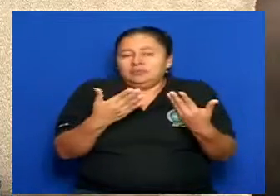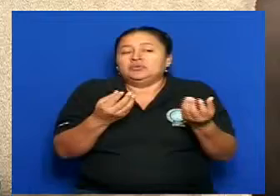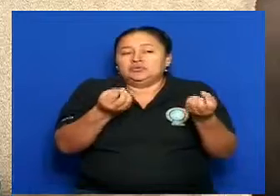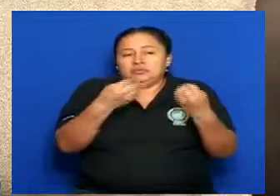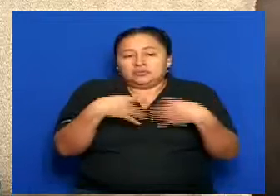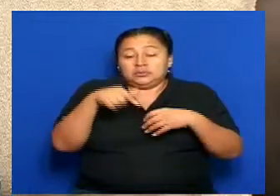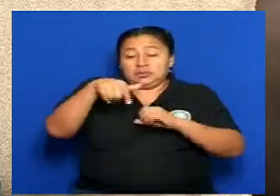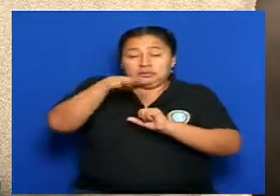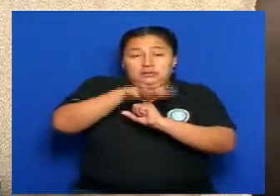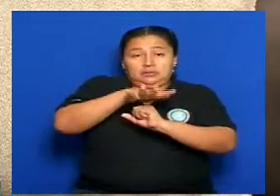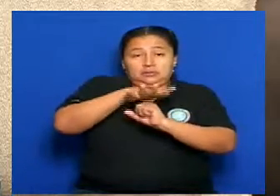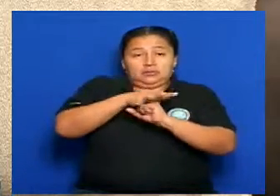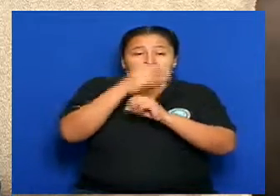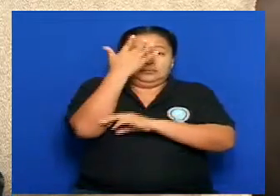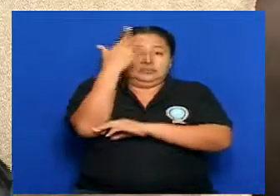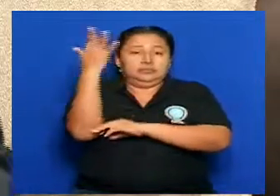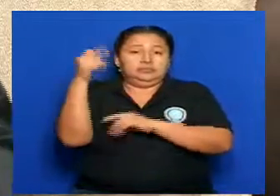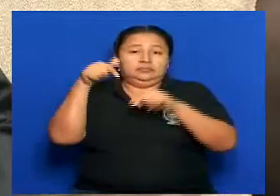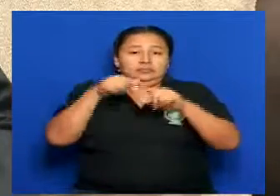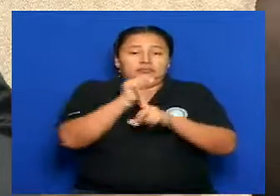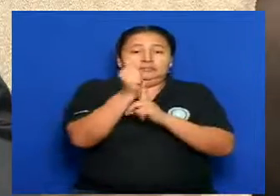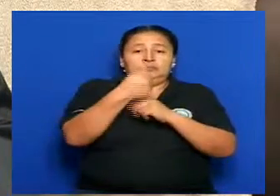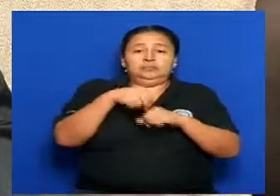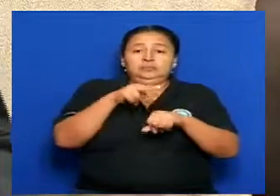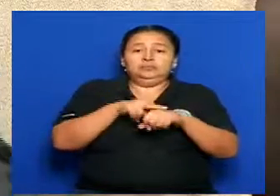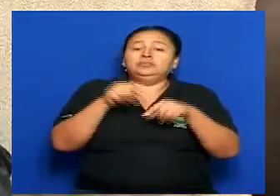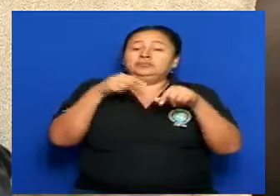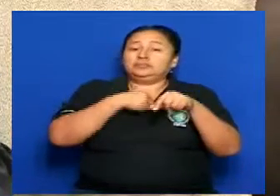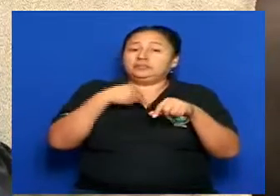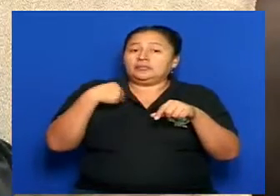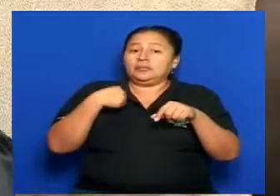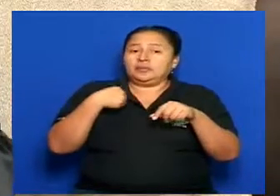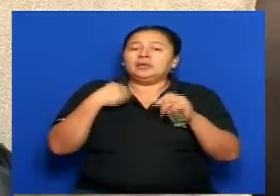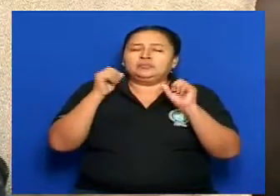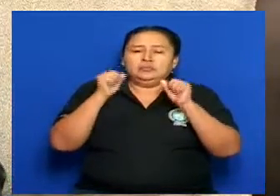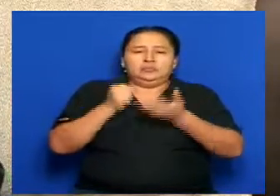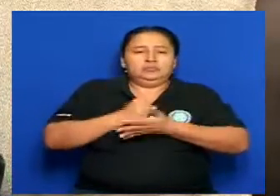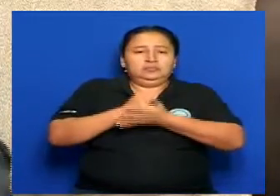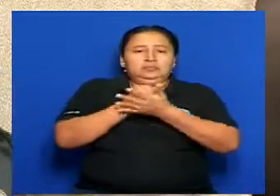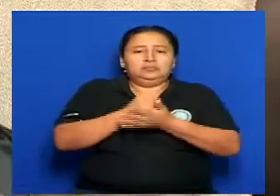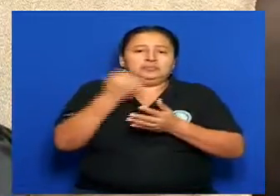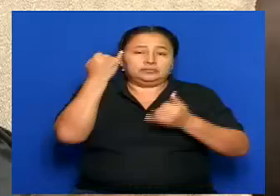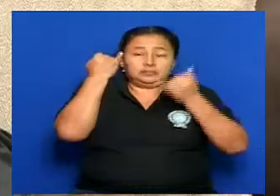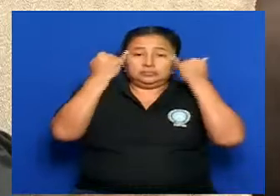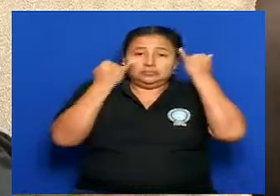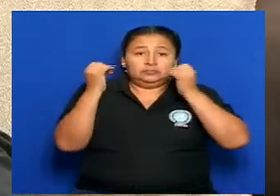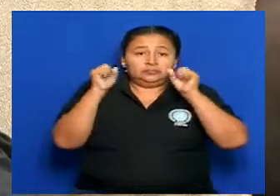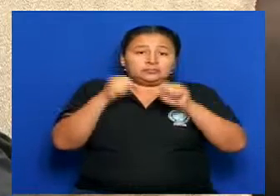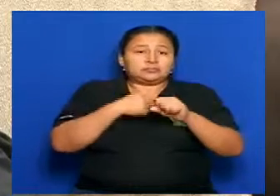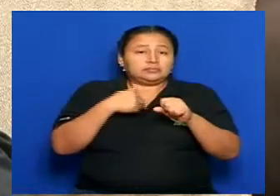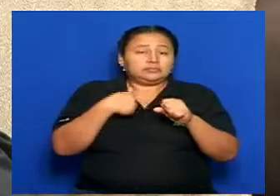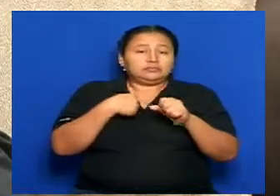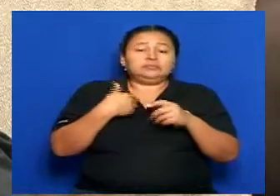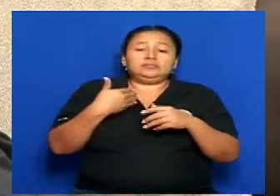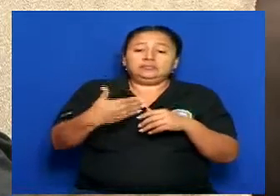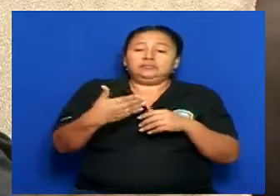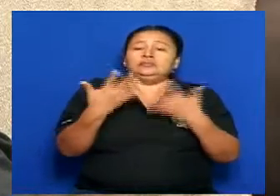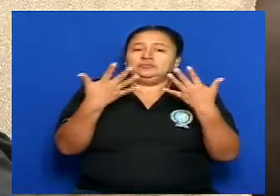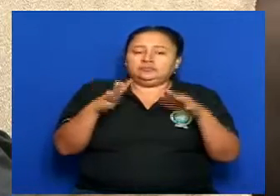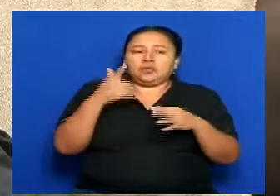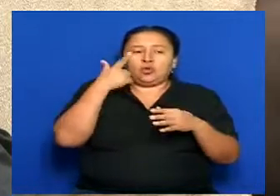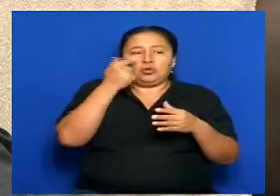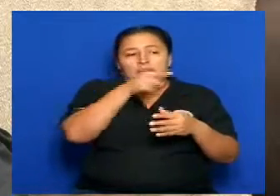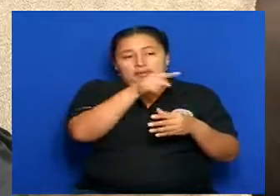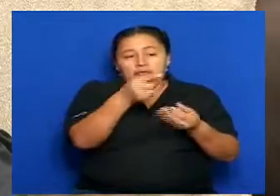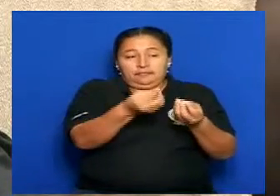medio ambiente de la asamblea nacional nosotros serviremos como gestores y daremos los aportes necesarios una vez que conozcamos